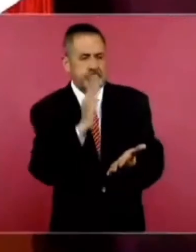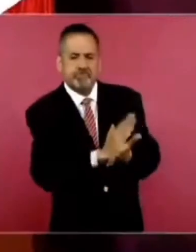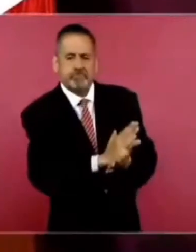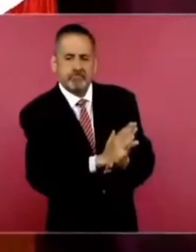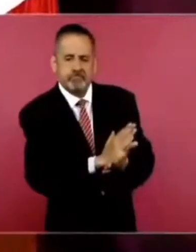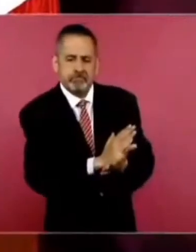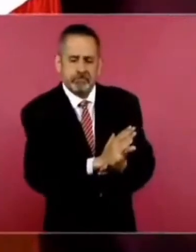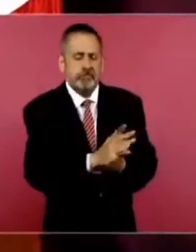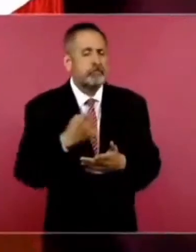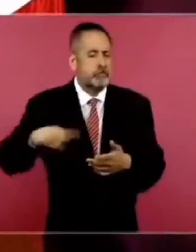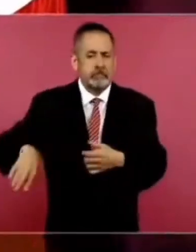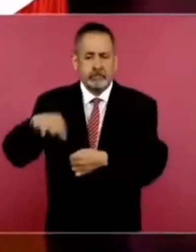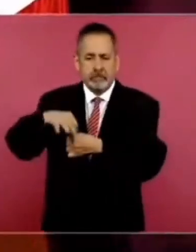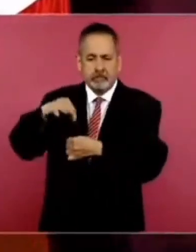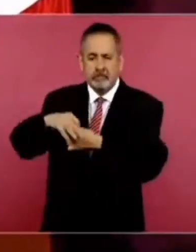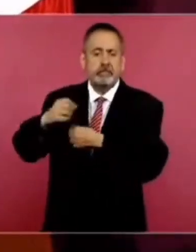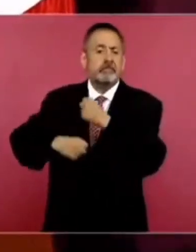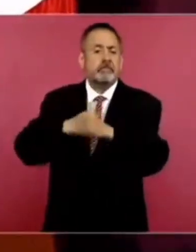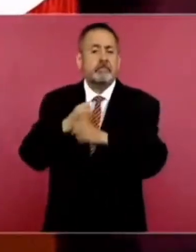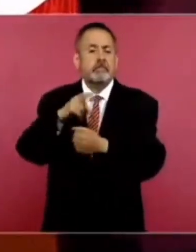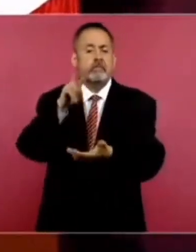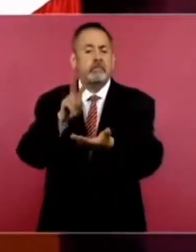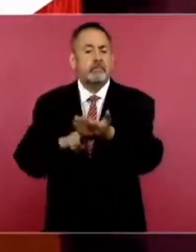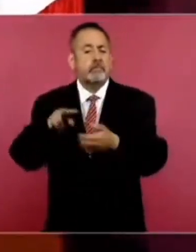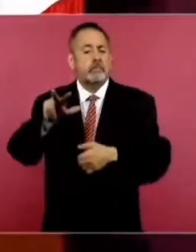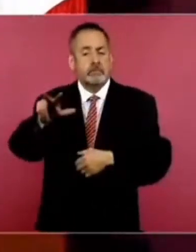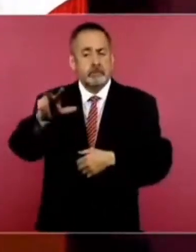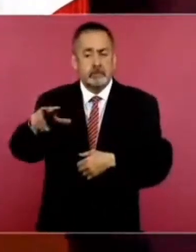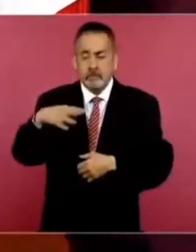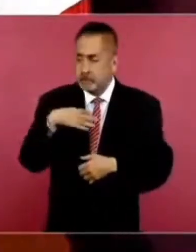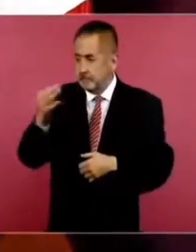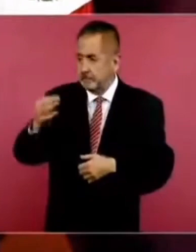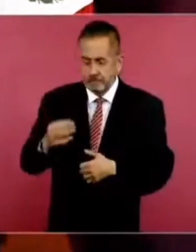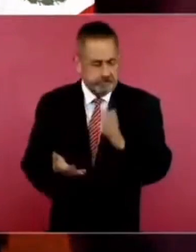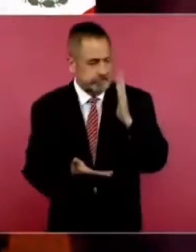en la elección del 2018.